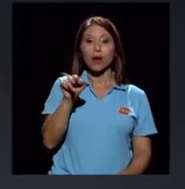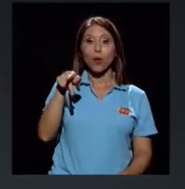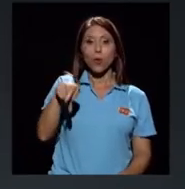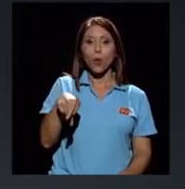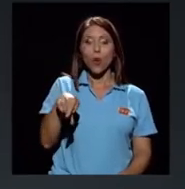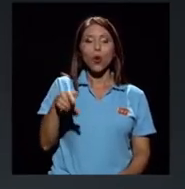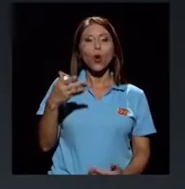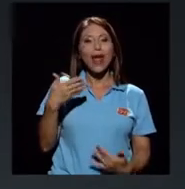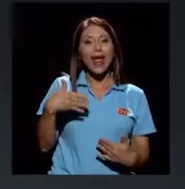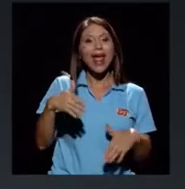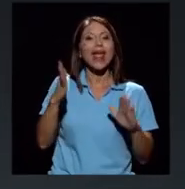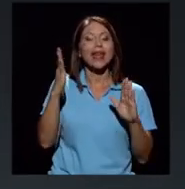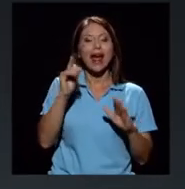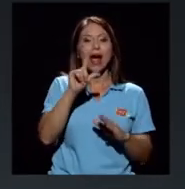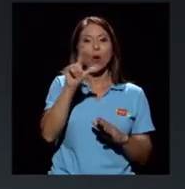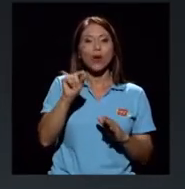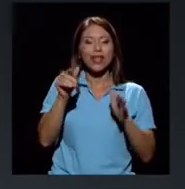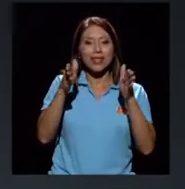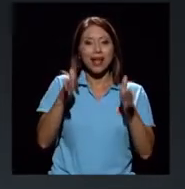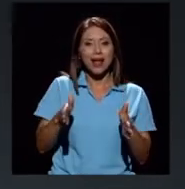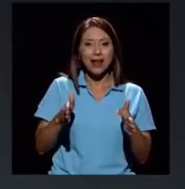de él